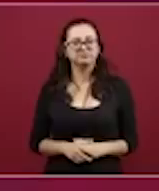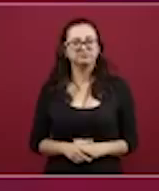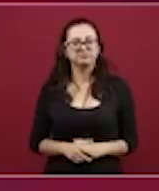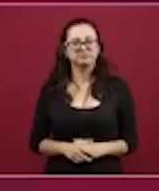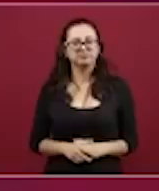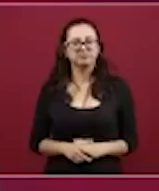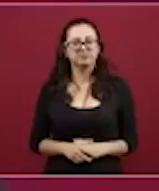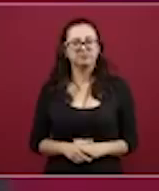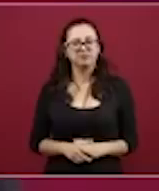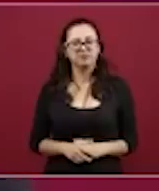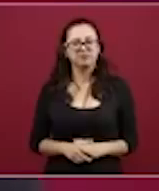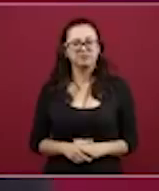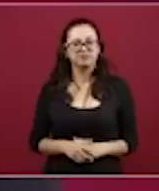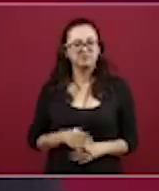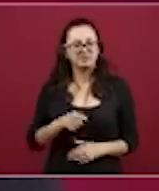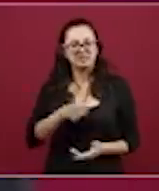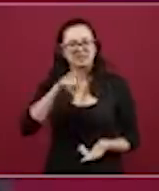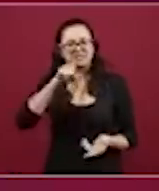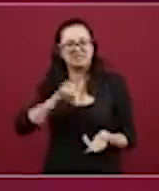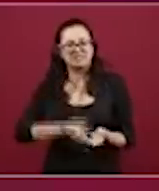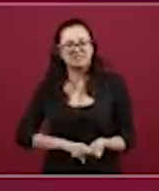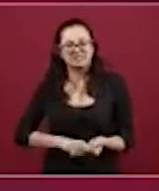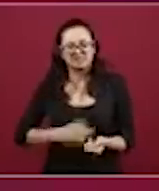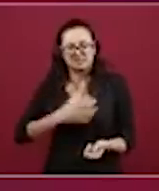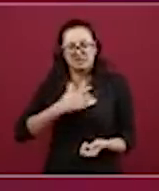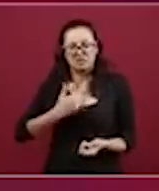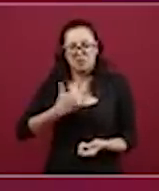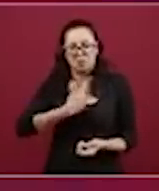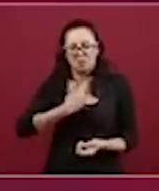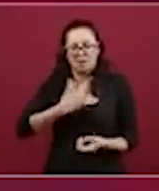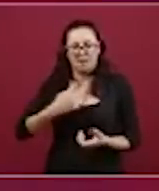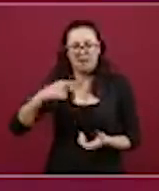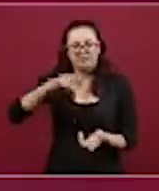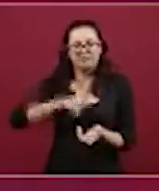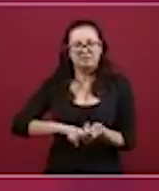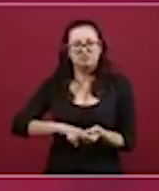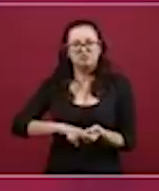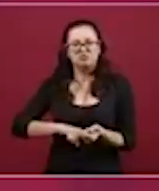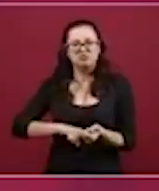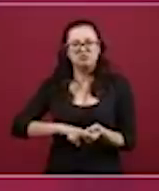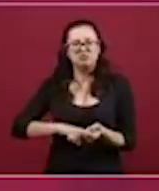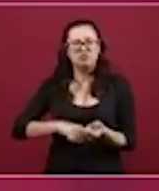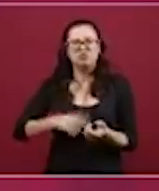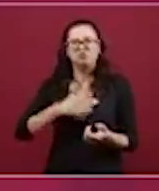su estoicismo, es decir, el